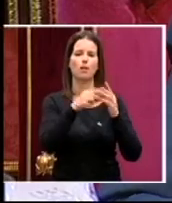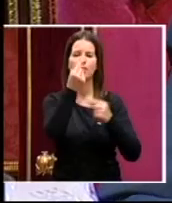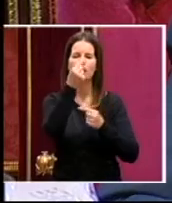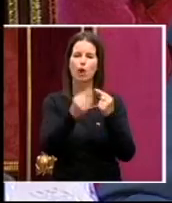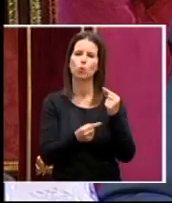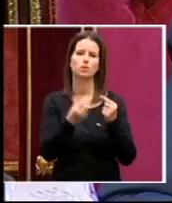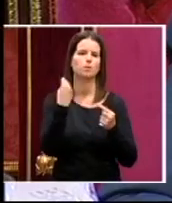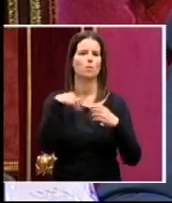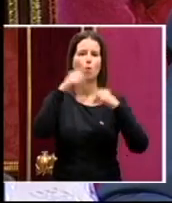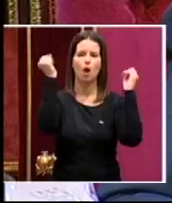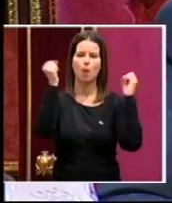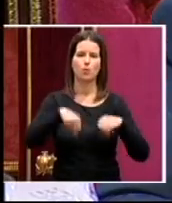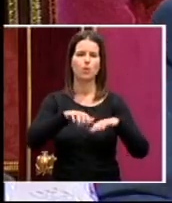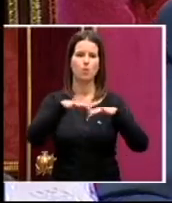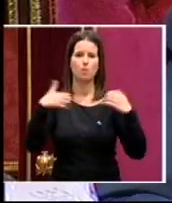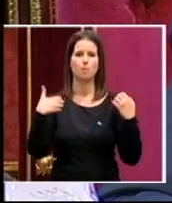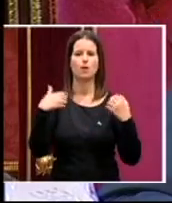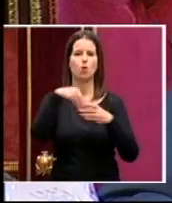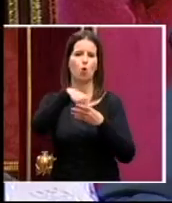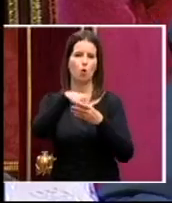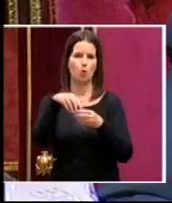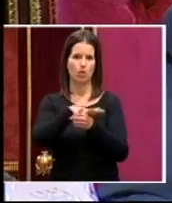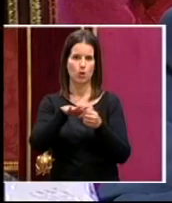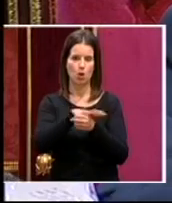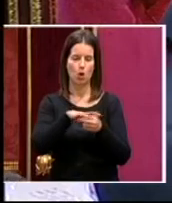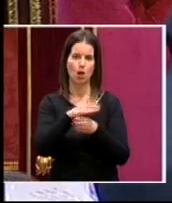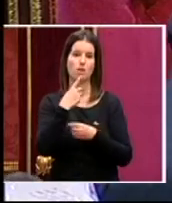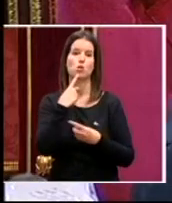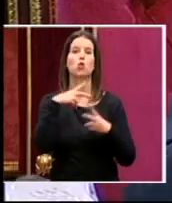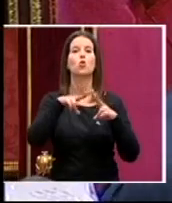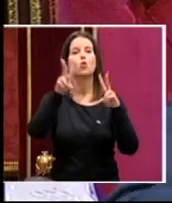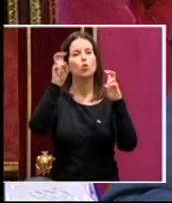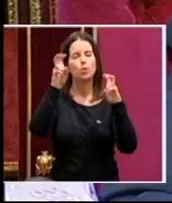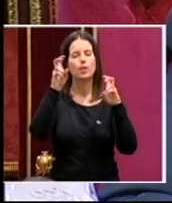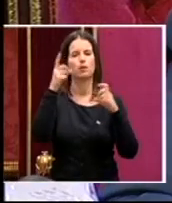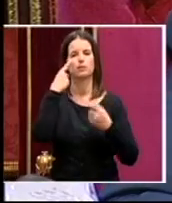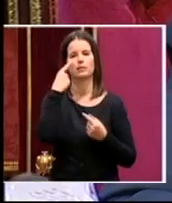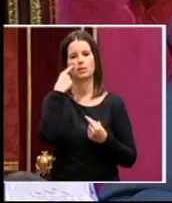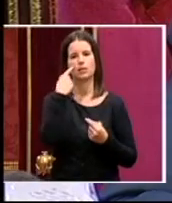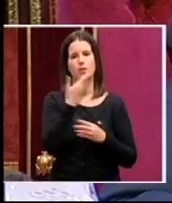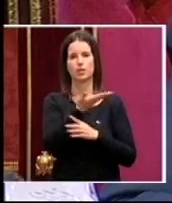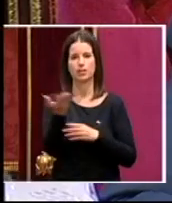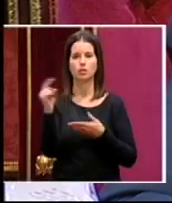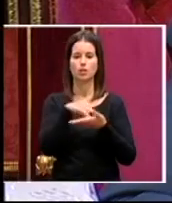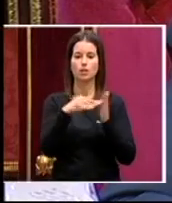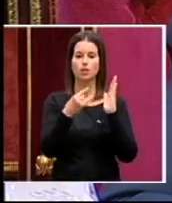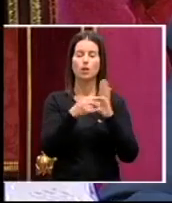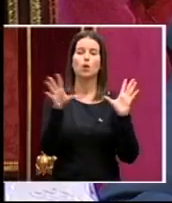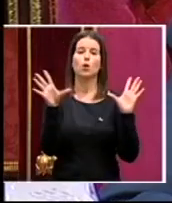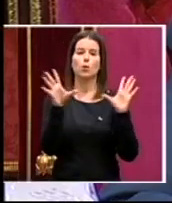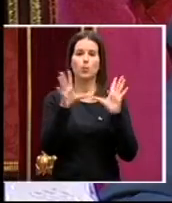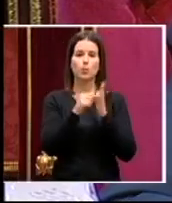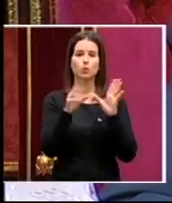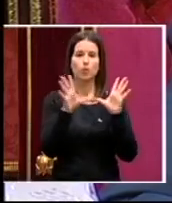día por el Pleno de la Corporación Local. Digo simplemente como novedad reseñable respecto del resto de planes. En el punto número